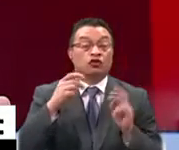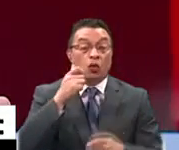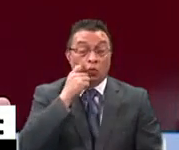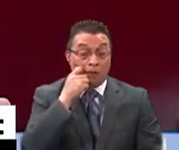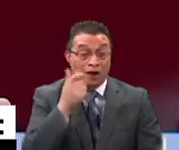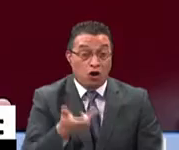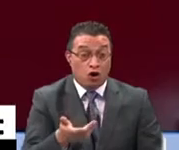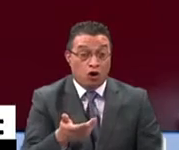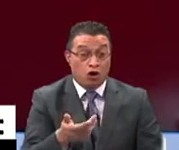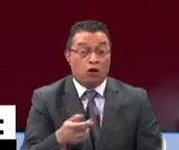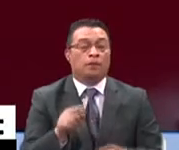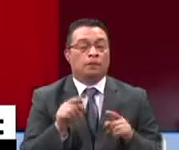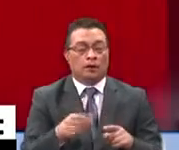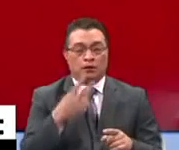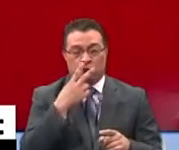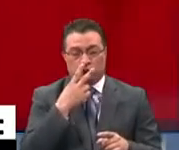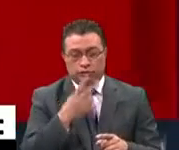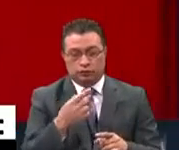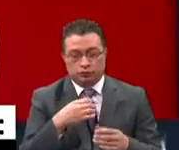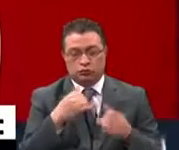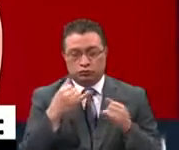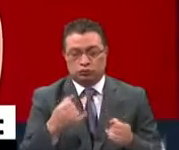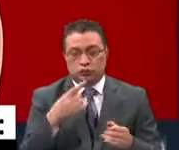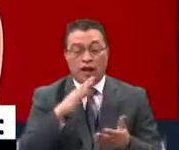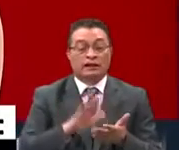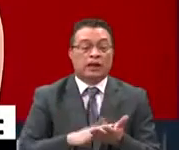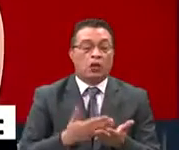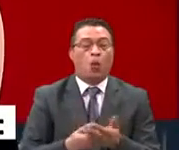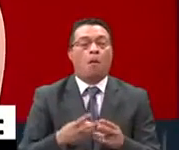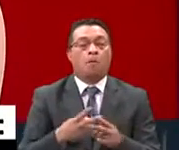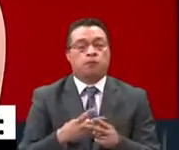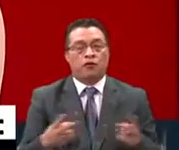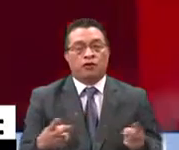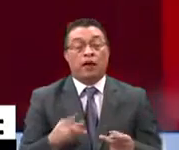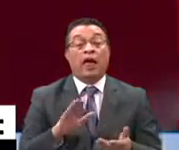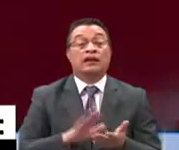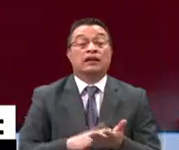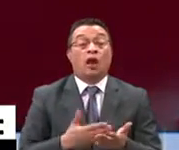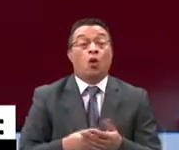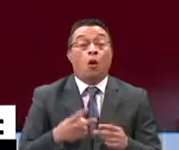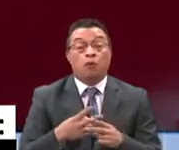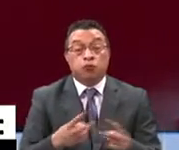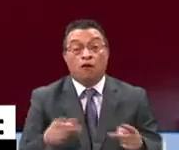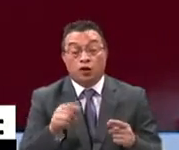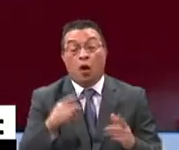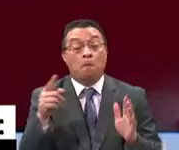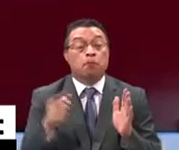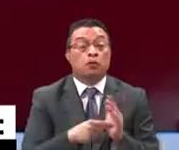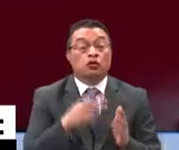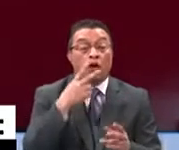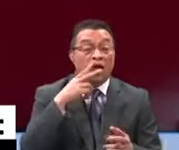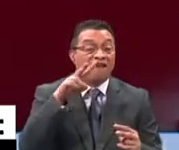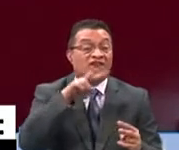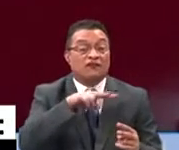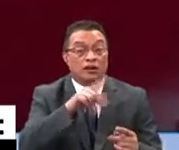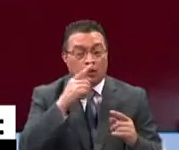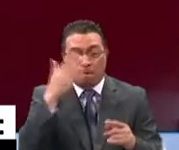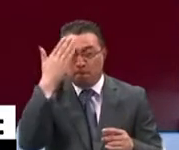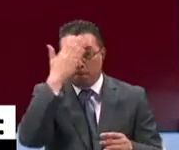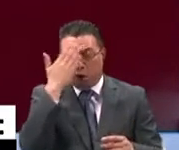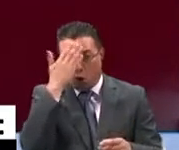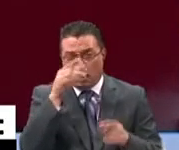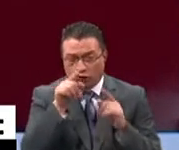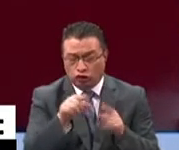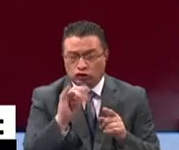ejemplo? Por un enfoque, yo lo acabo de señalar, en materia de salud pública. Y de salud pública, desde ese punto de vista, por ejemplo, hay preocupación, y lo han manifestado